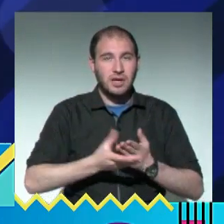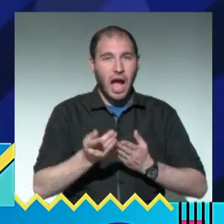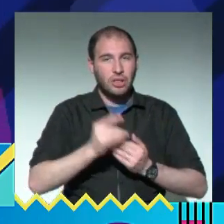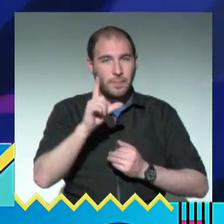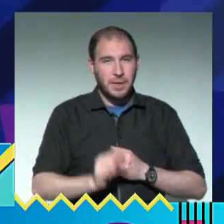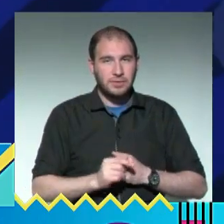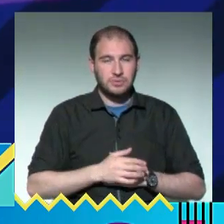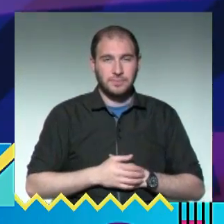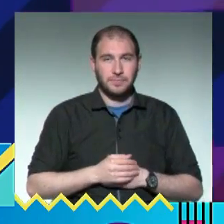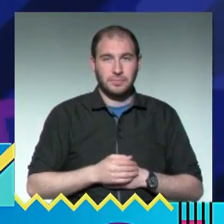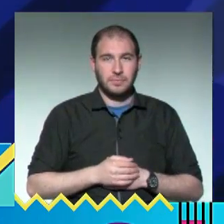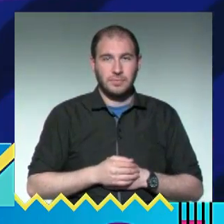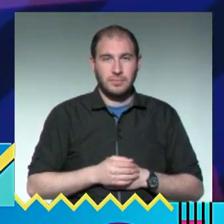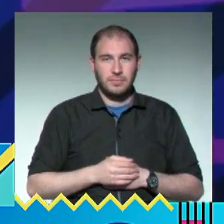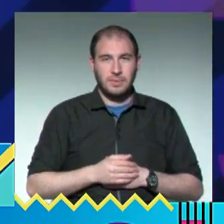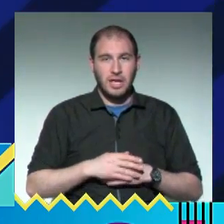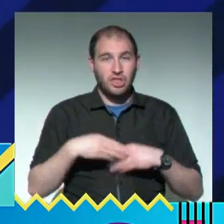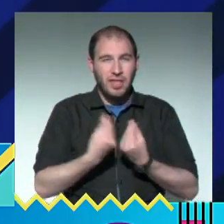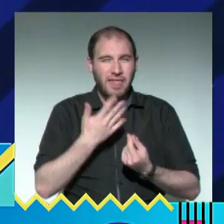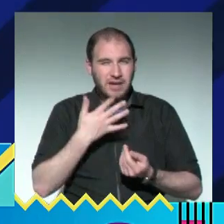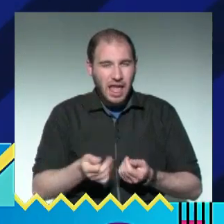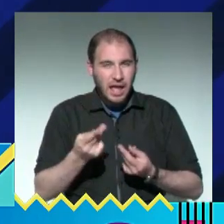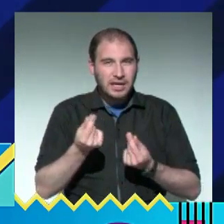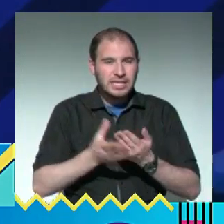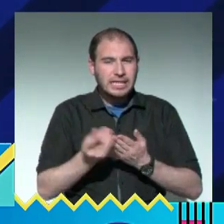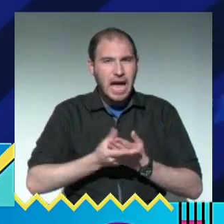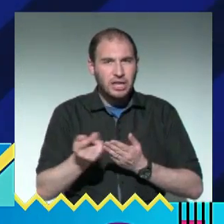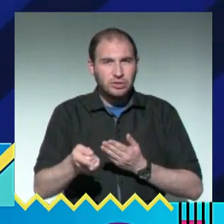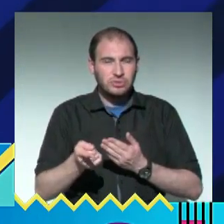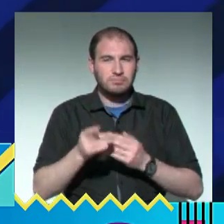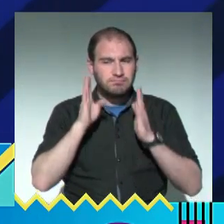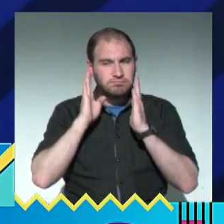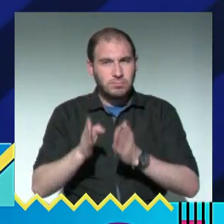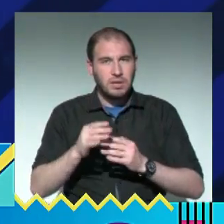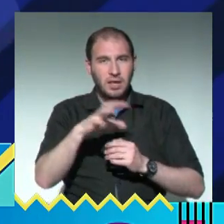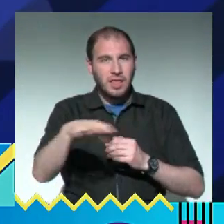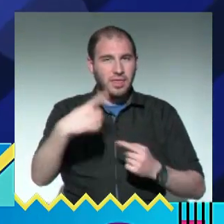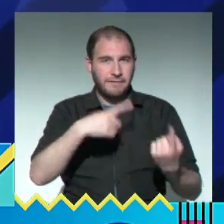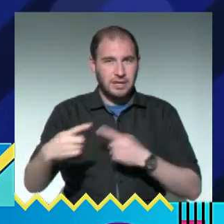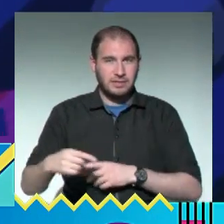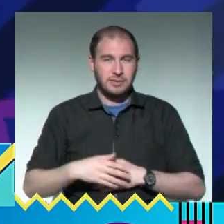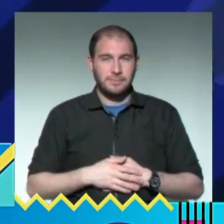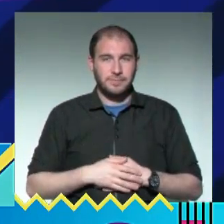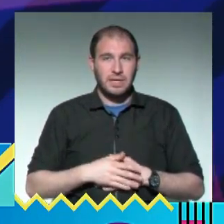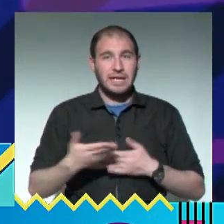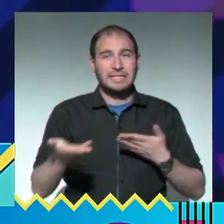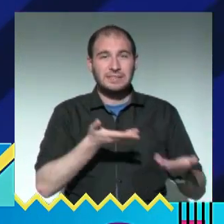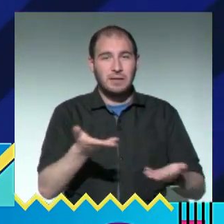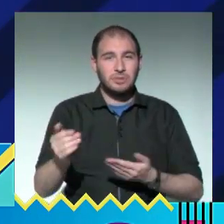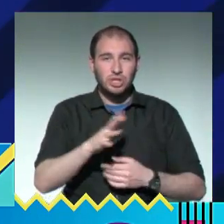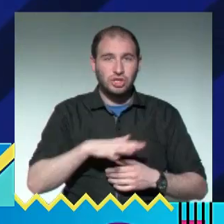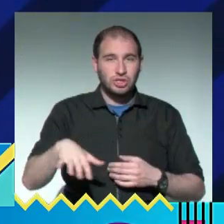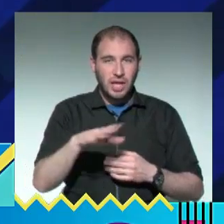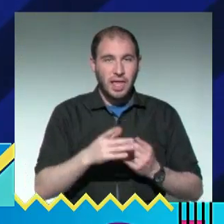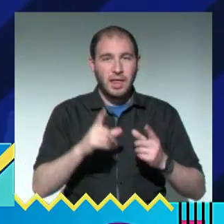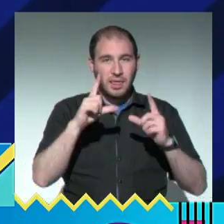gastos, que en términos reales estos gastos van a estar abocados en diferentes puntos. Bien. Servicios sociales va a